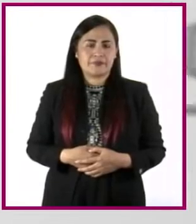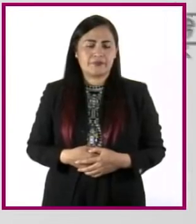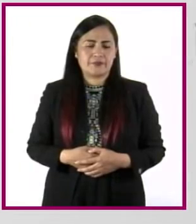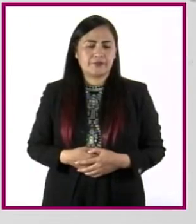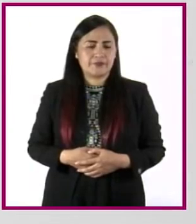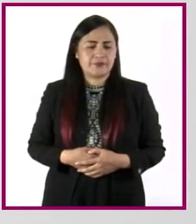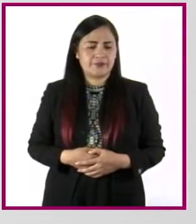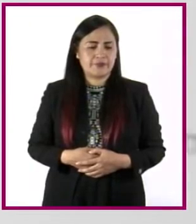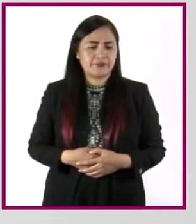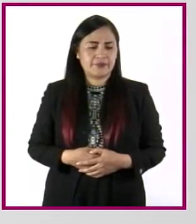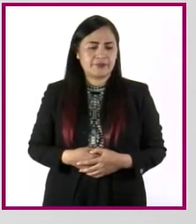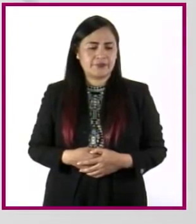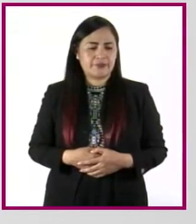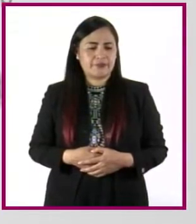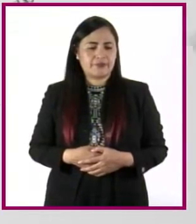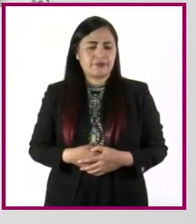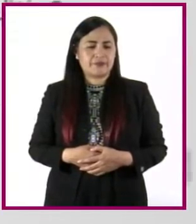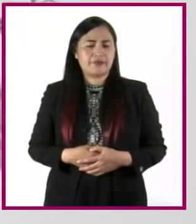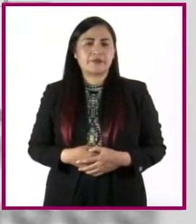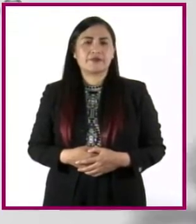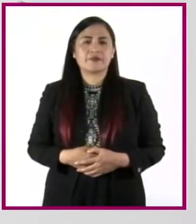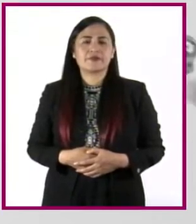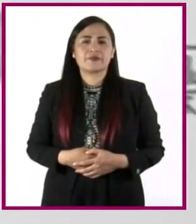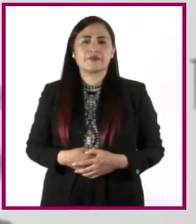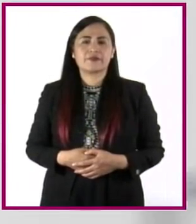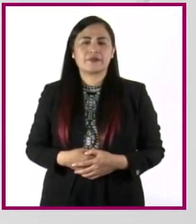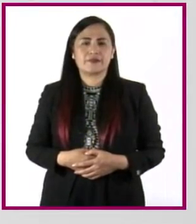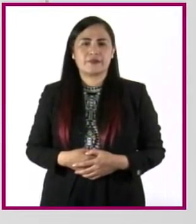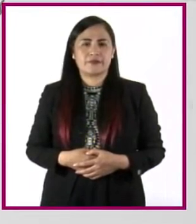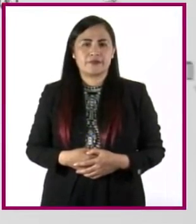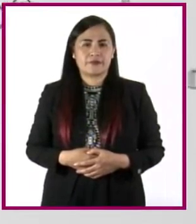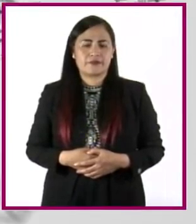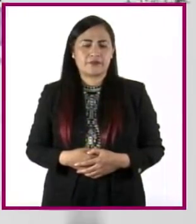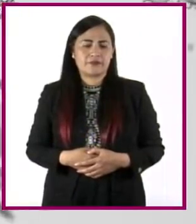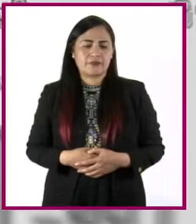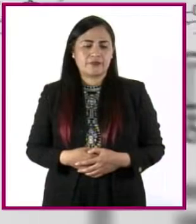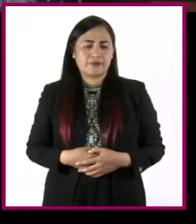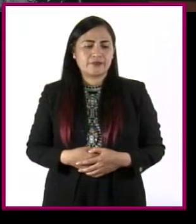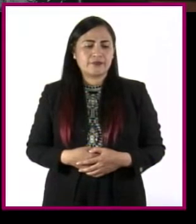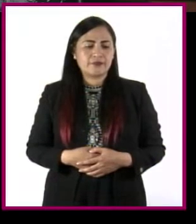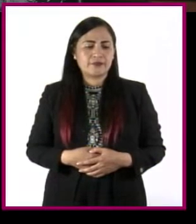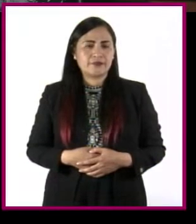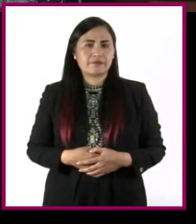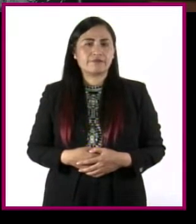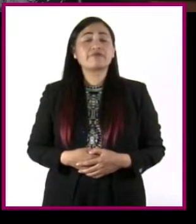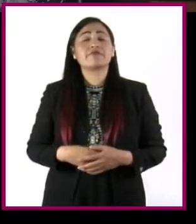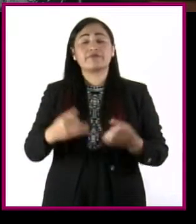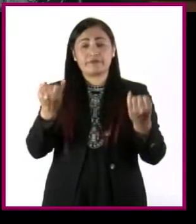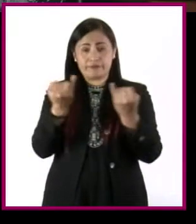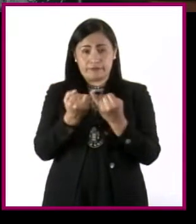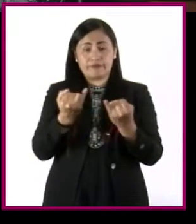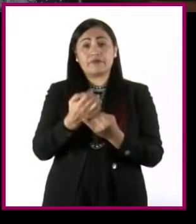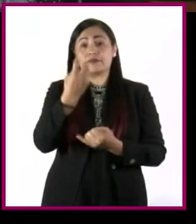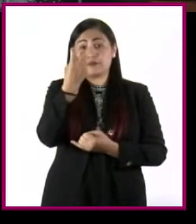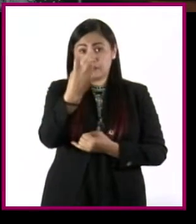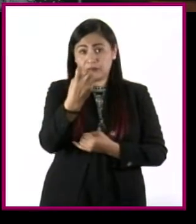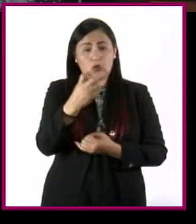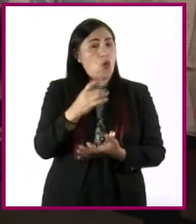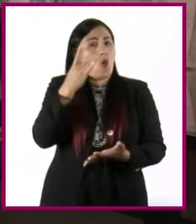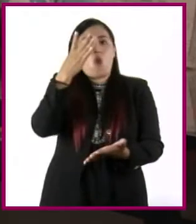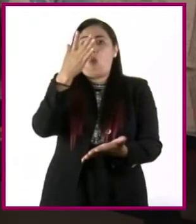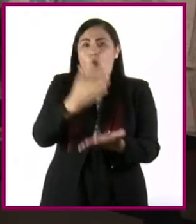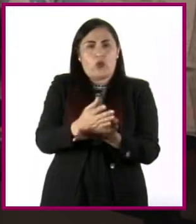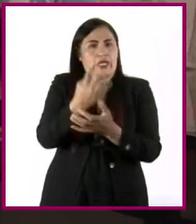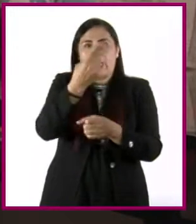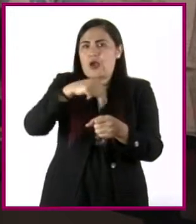o estereotipo de que todas las personas son o deben ser heterosexuales y que esta condición es la única